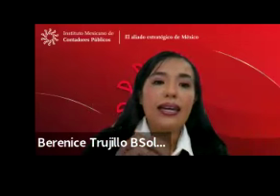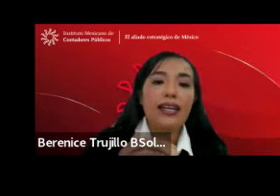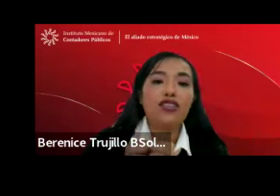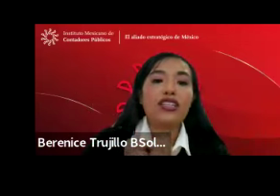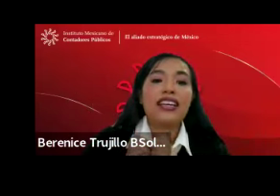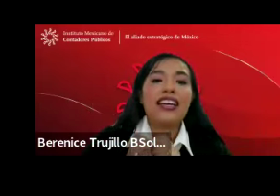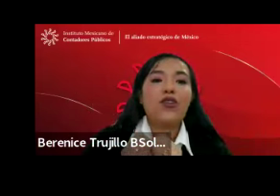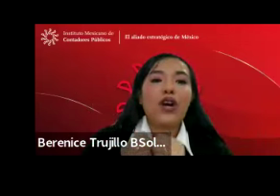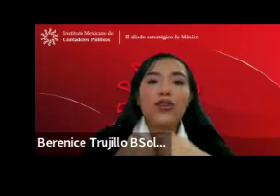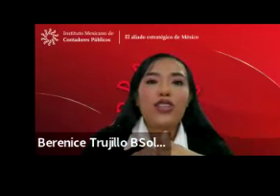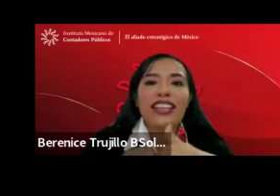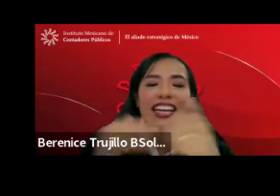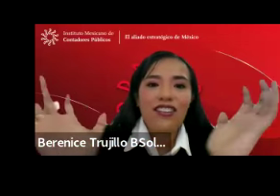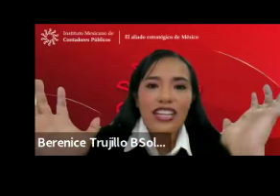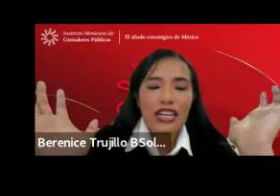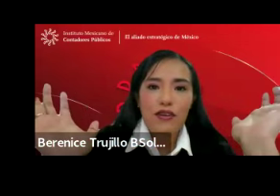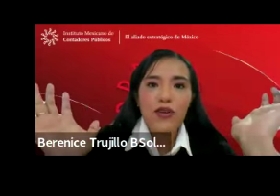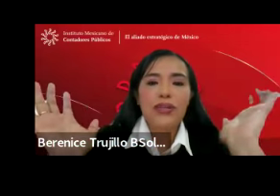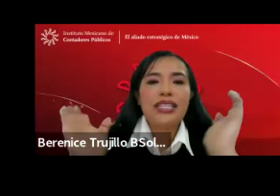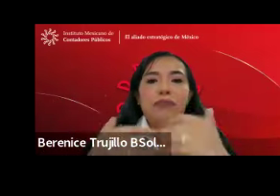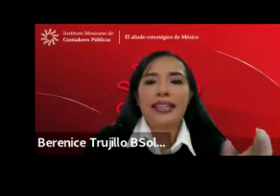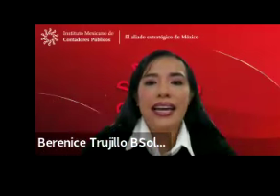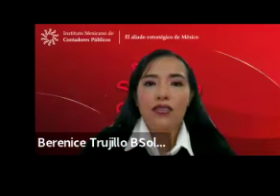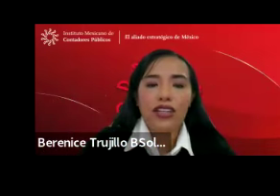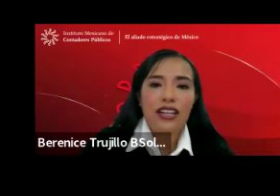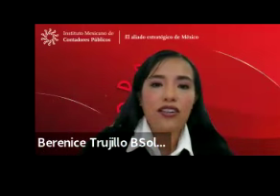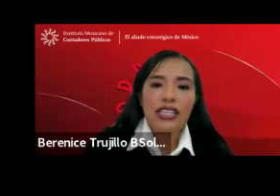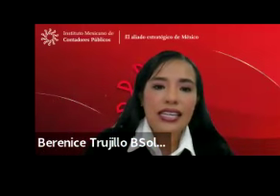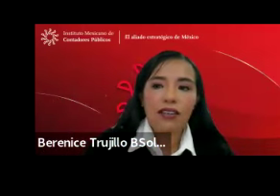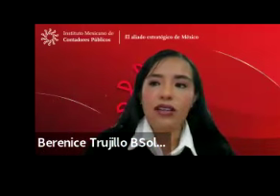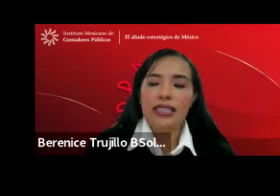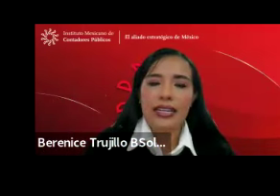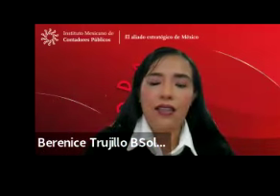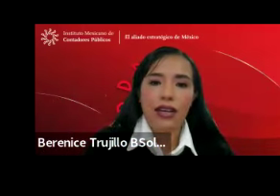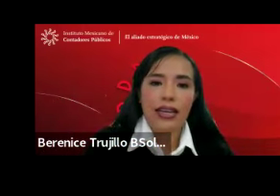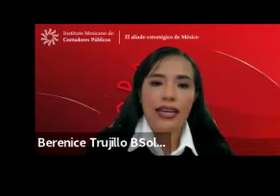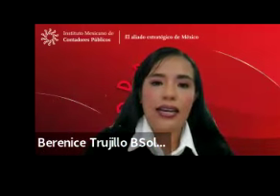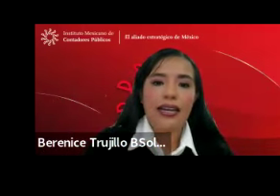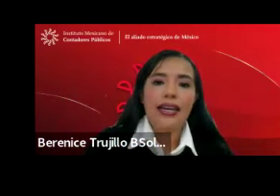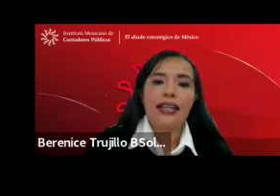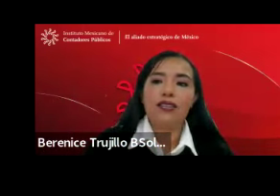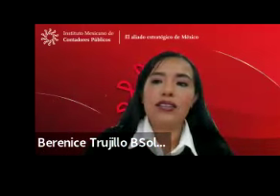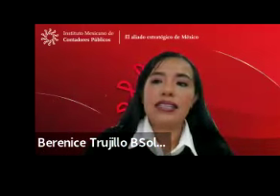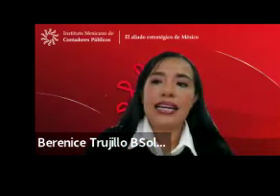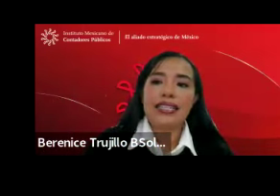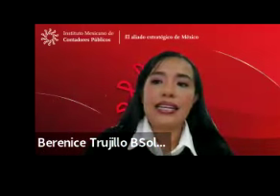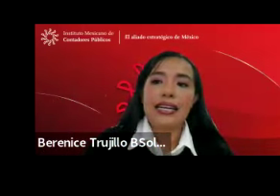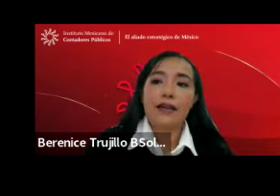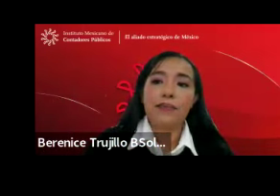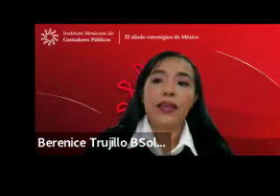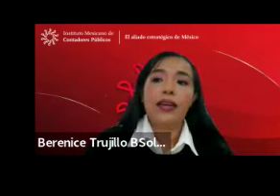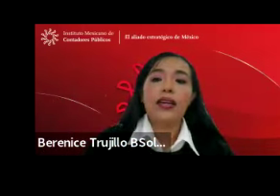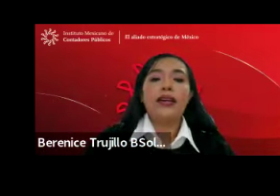escuela. Entonces, cuando ellos se enteraron del LFP-ORPI, se espantaron y ya no quisieron hacer la donataria. Entonces,